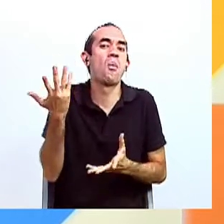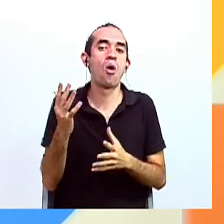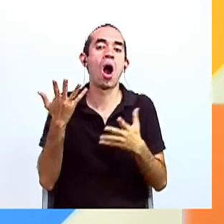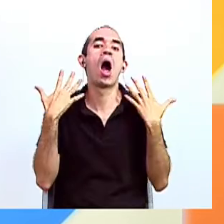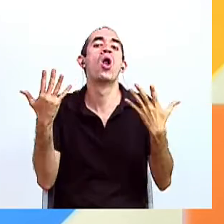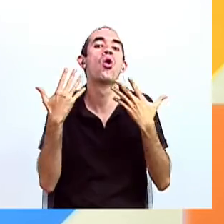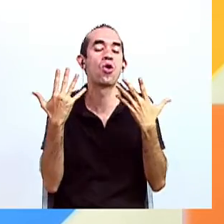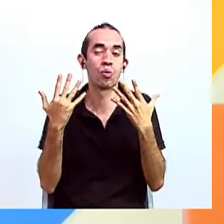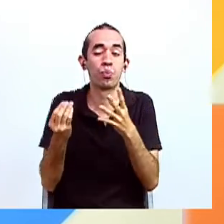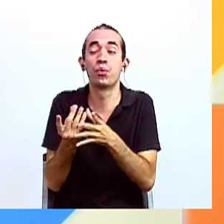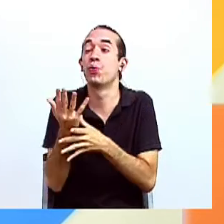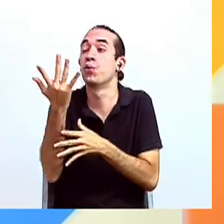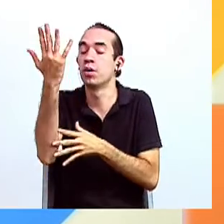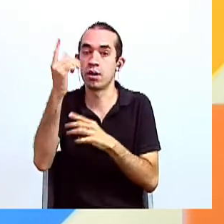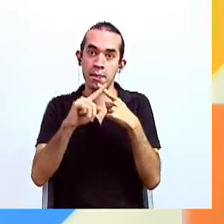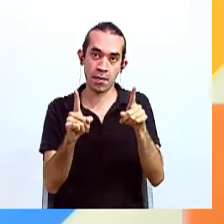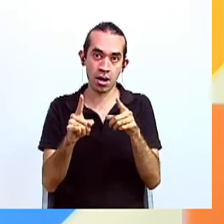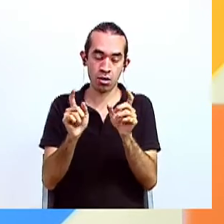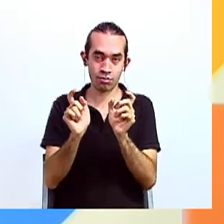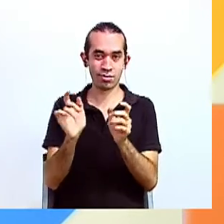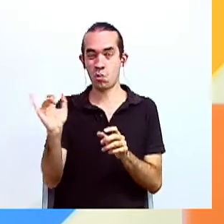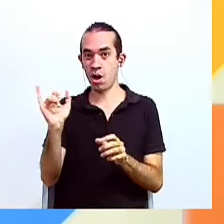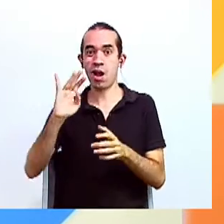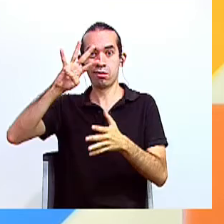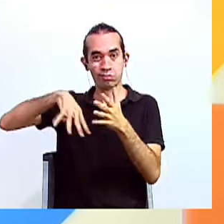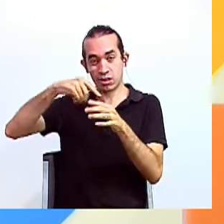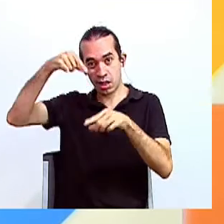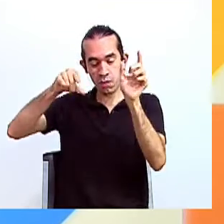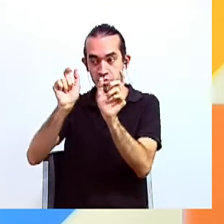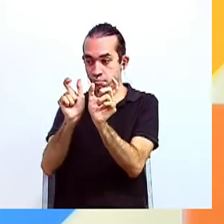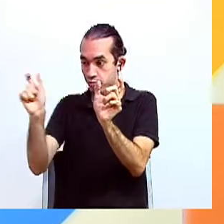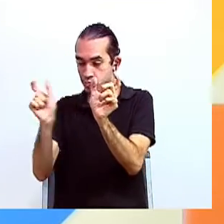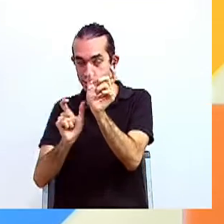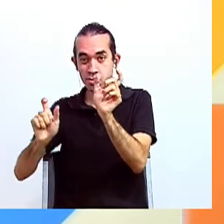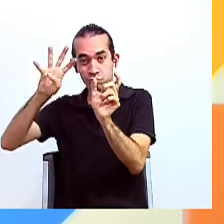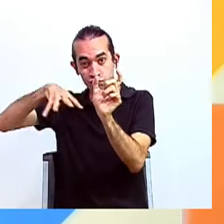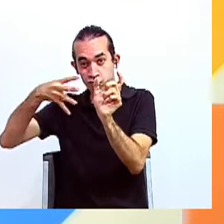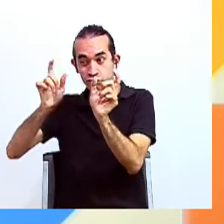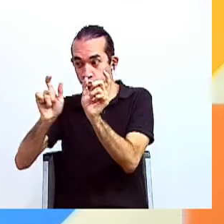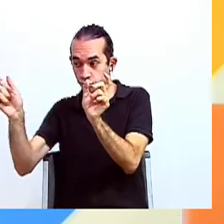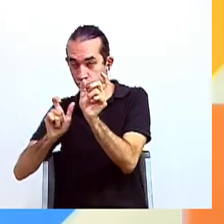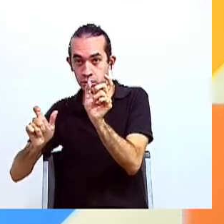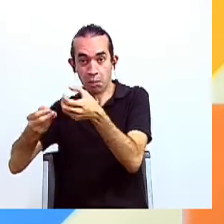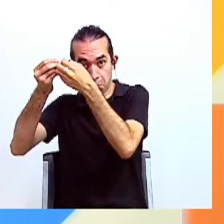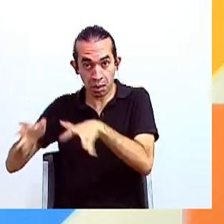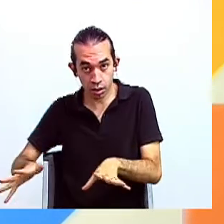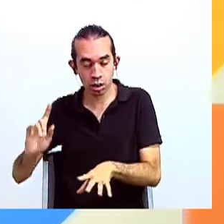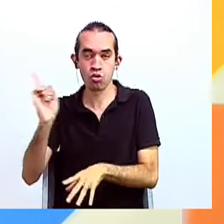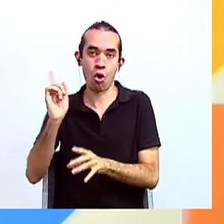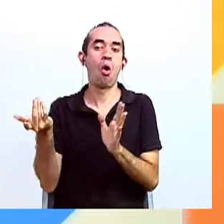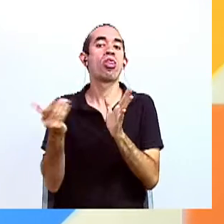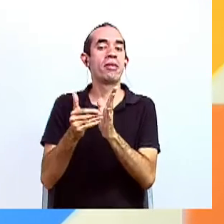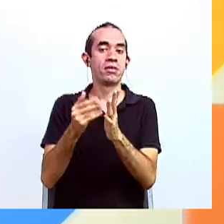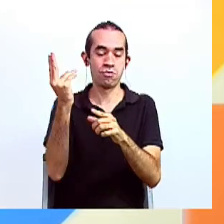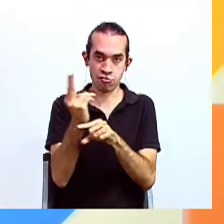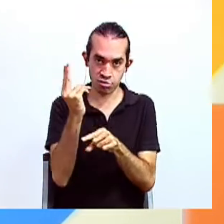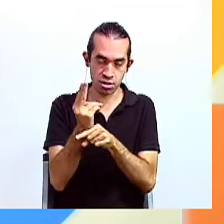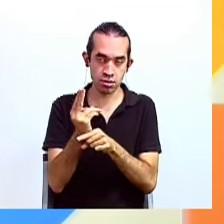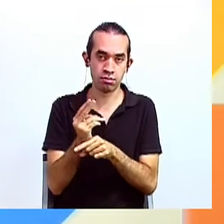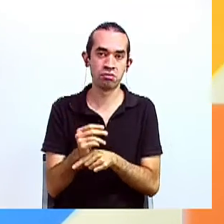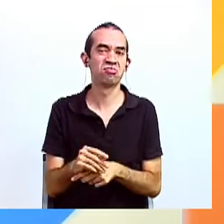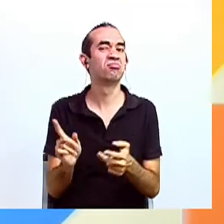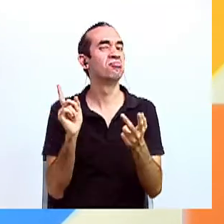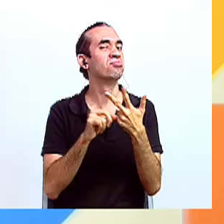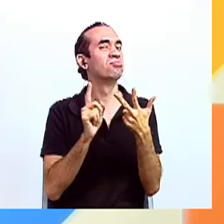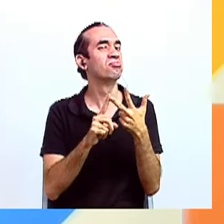cuando hablamos de los elementos, ellos no se pierden, sino que se reutilizan. Y aquí viene la tercera pregunta.